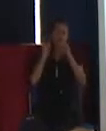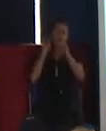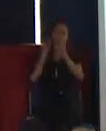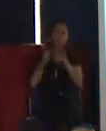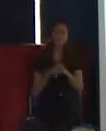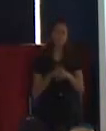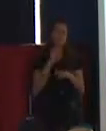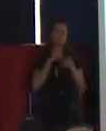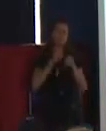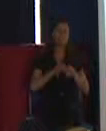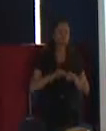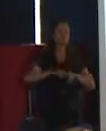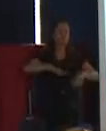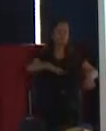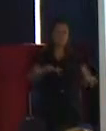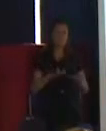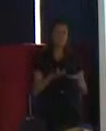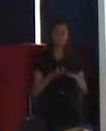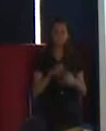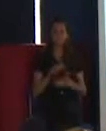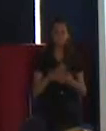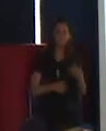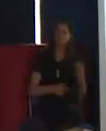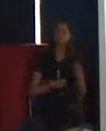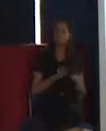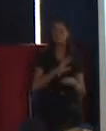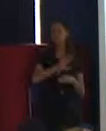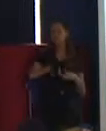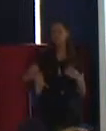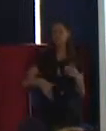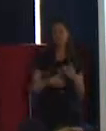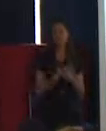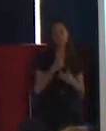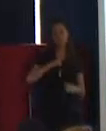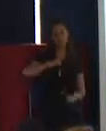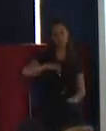difusión de todos los derechos que se